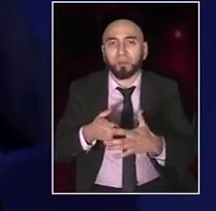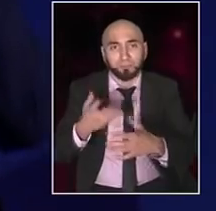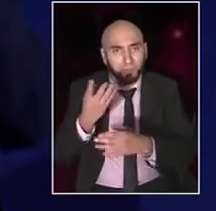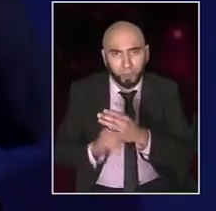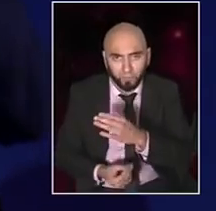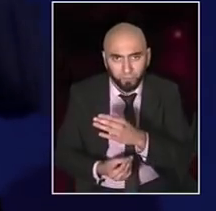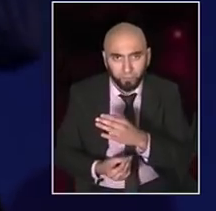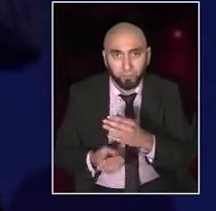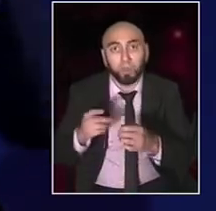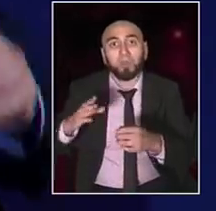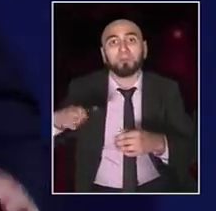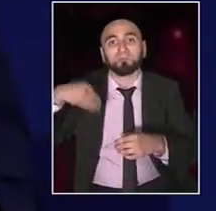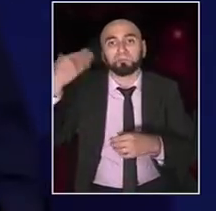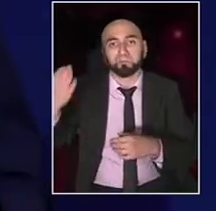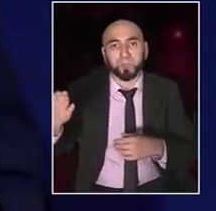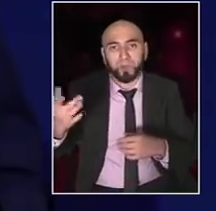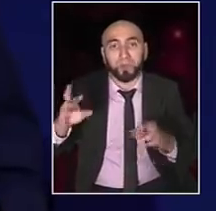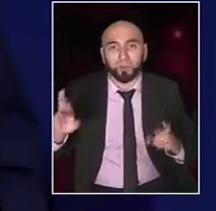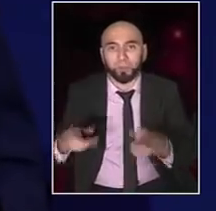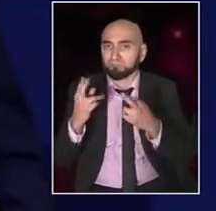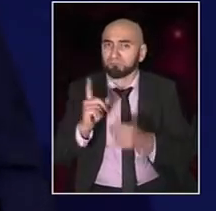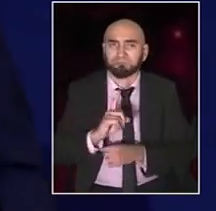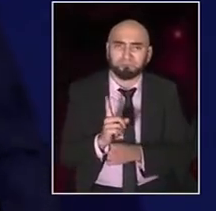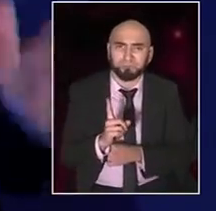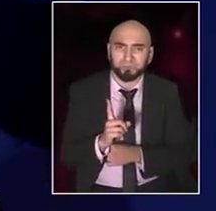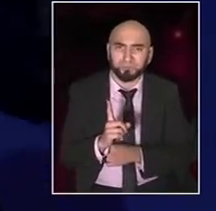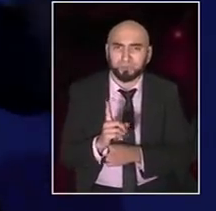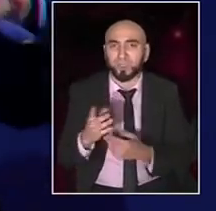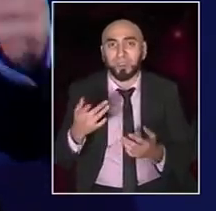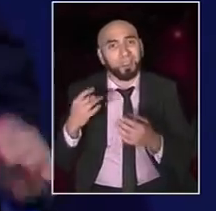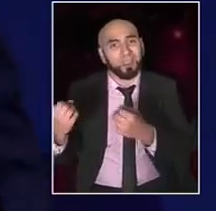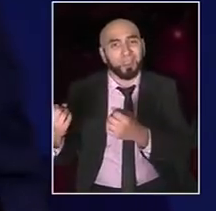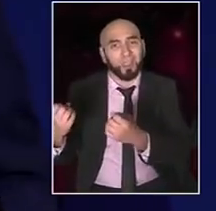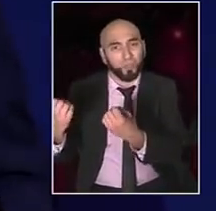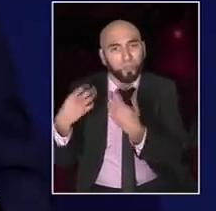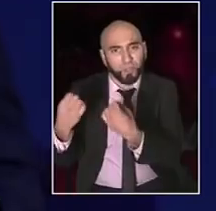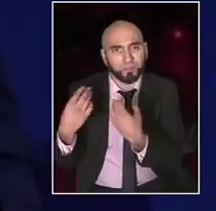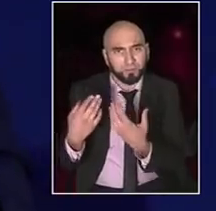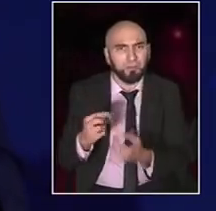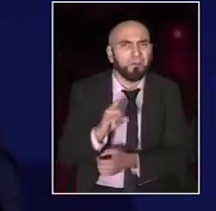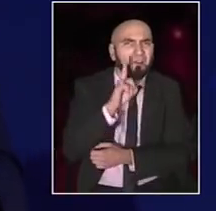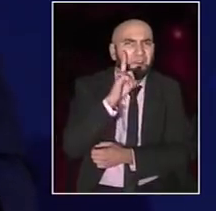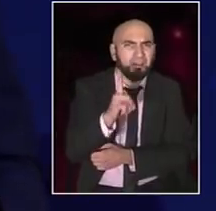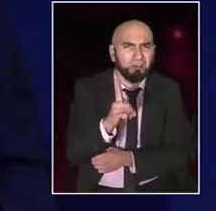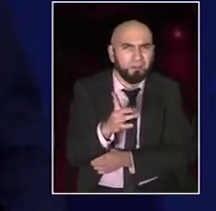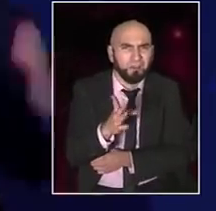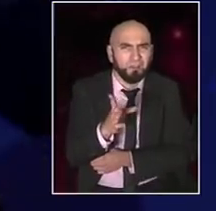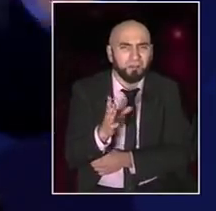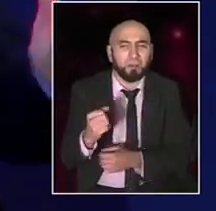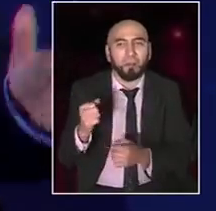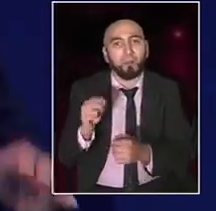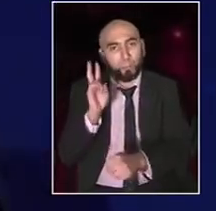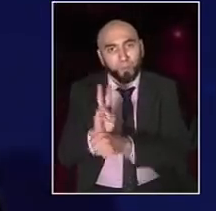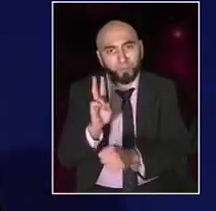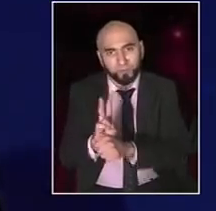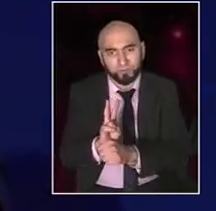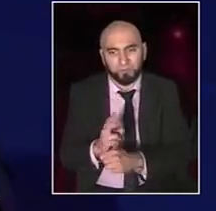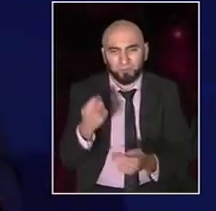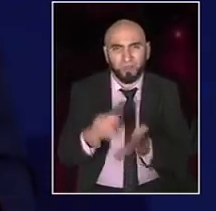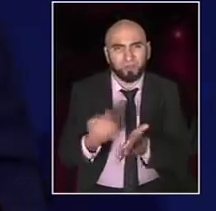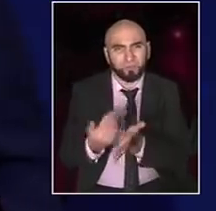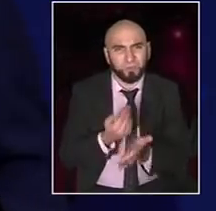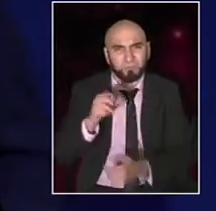la educación de nuestro cerebro hoy día, ¿quiénes la hacen? La hacen profesores mal pagados en una aula que es la misma hace